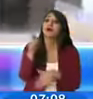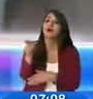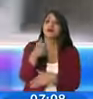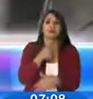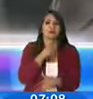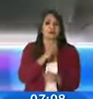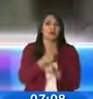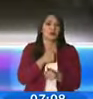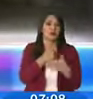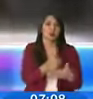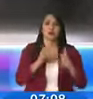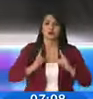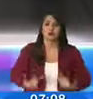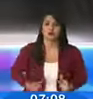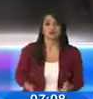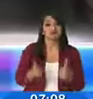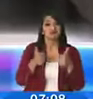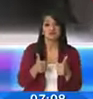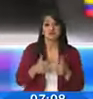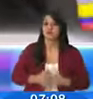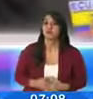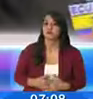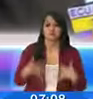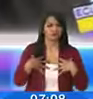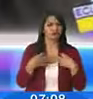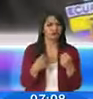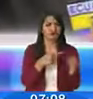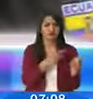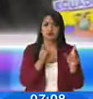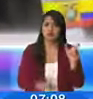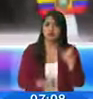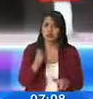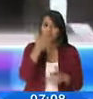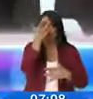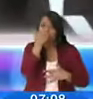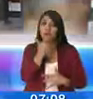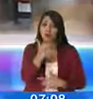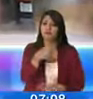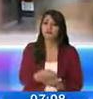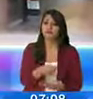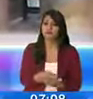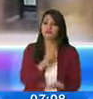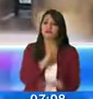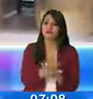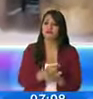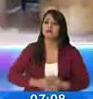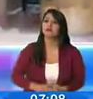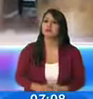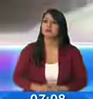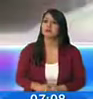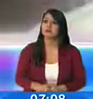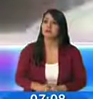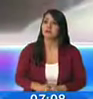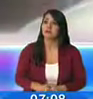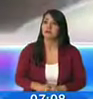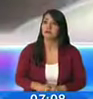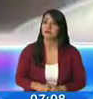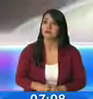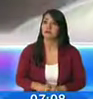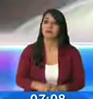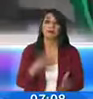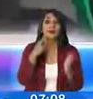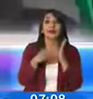remedio. Aquí, o sea, vienen a ver, para llevar para las enfermedades. Comer. La X para el